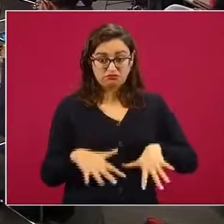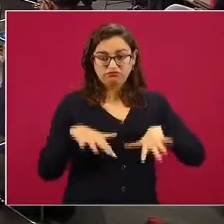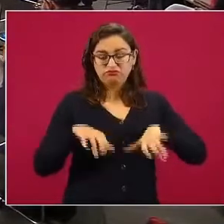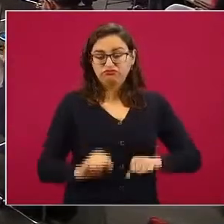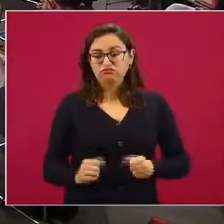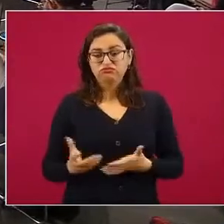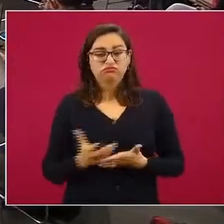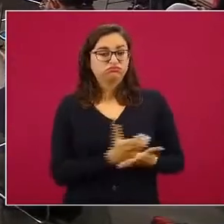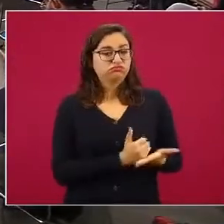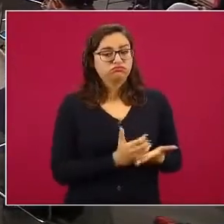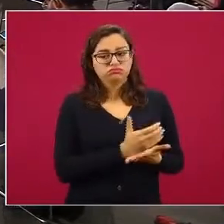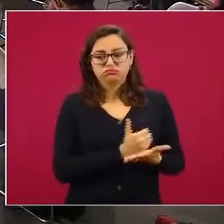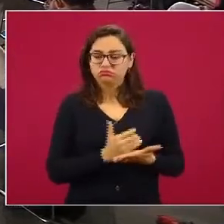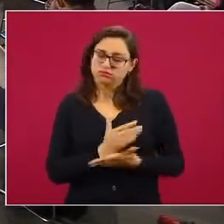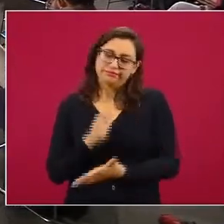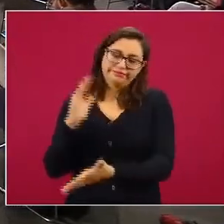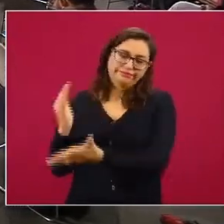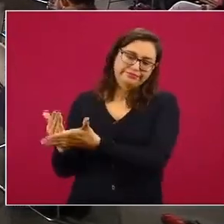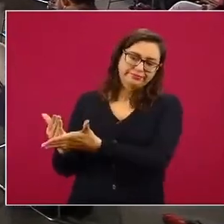Y es increíble